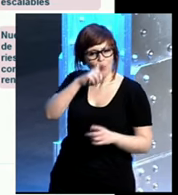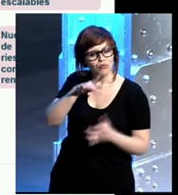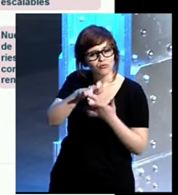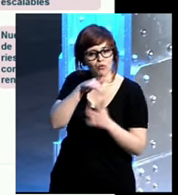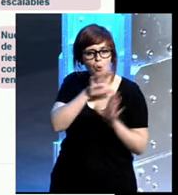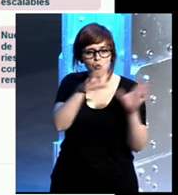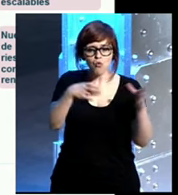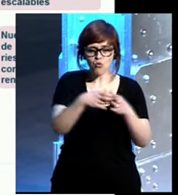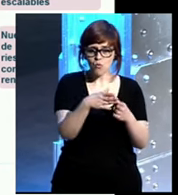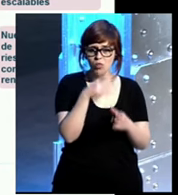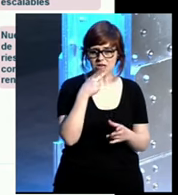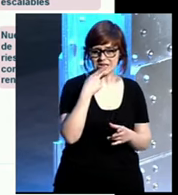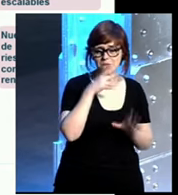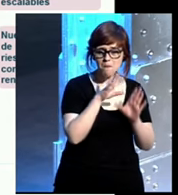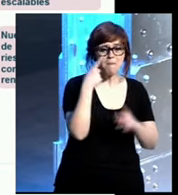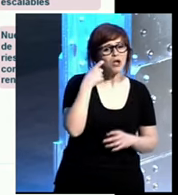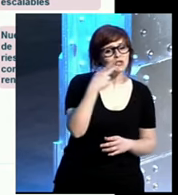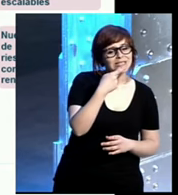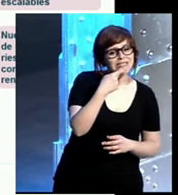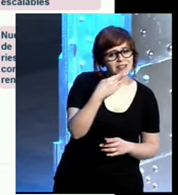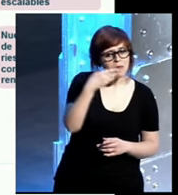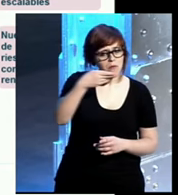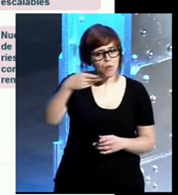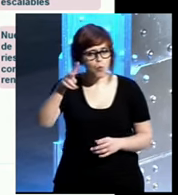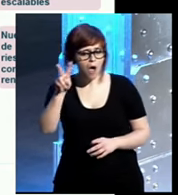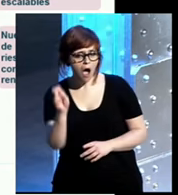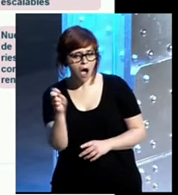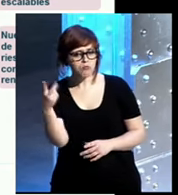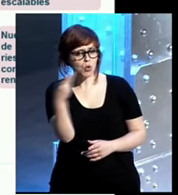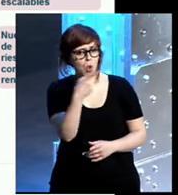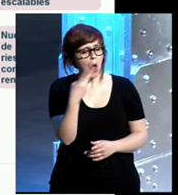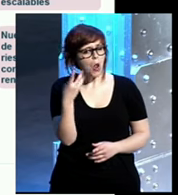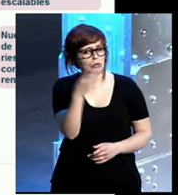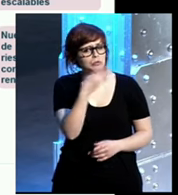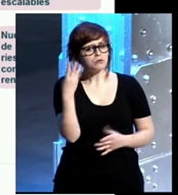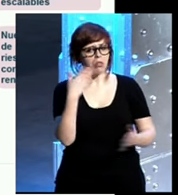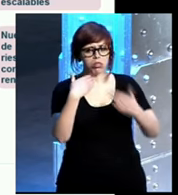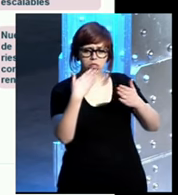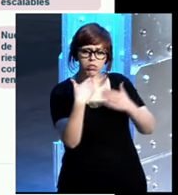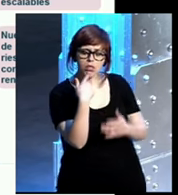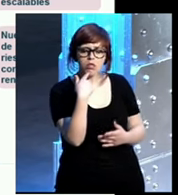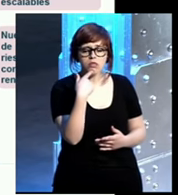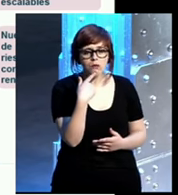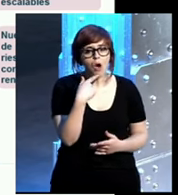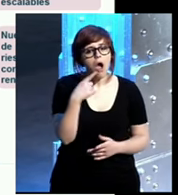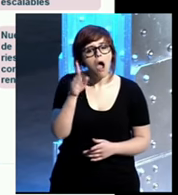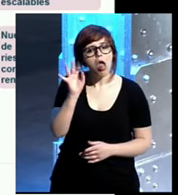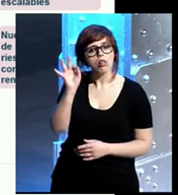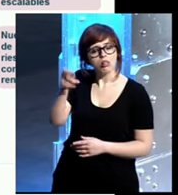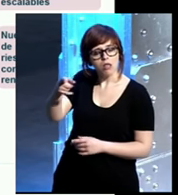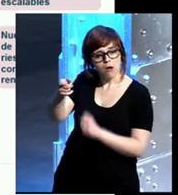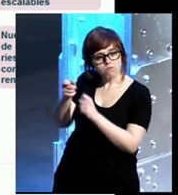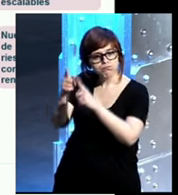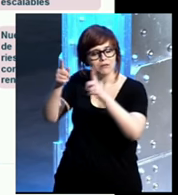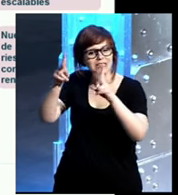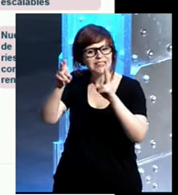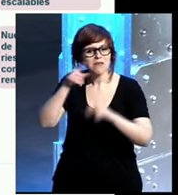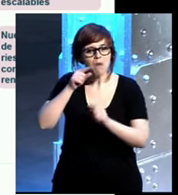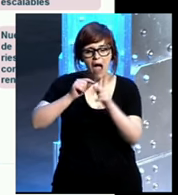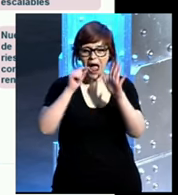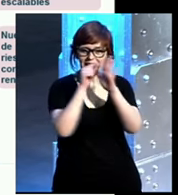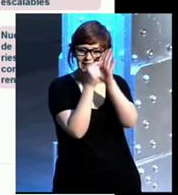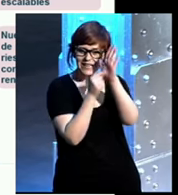y de BBVA, donde con los fenómenos de emprendimiento lo que se dan cuenta que carecen es de criterios de medición de riesgo